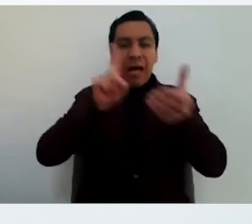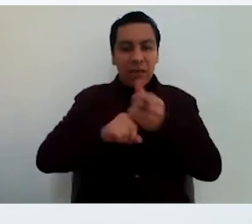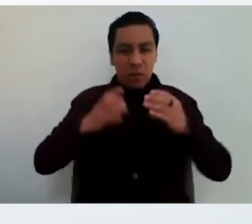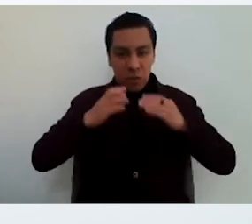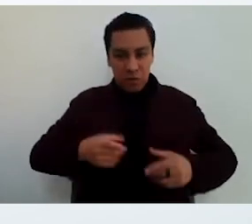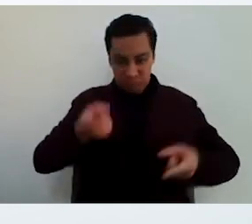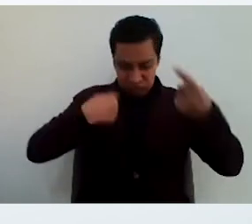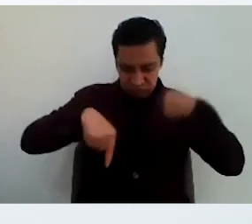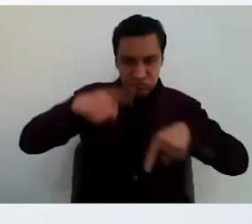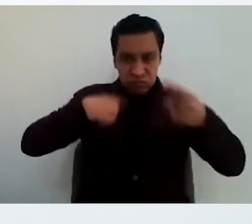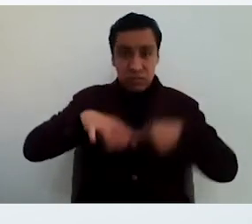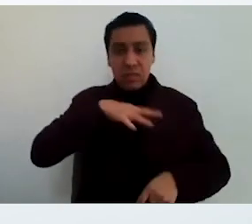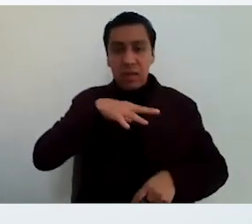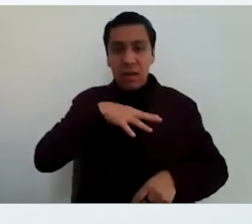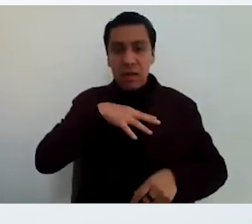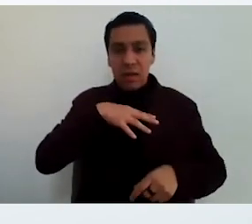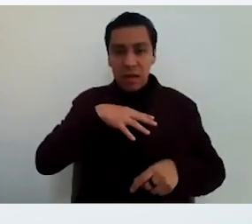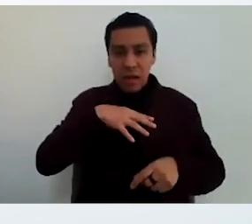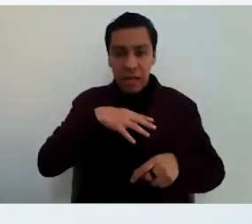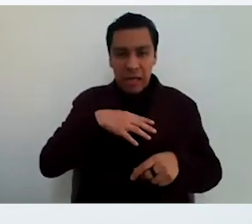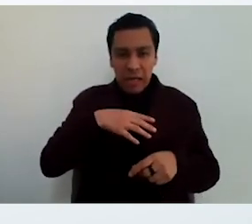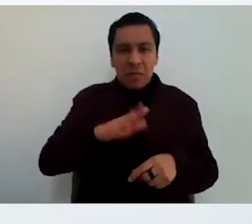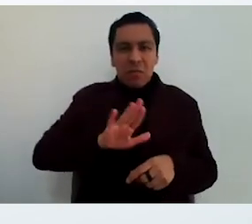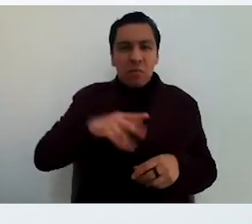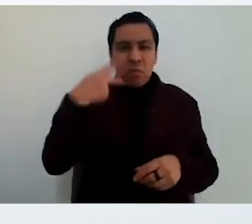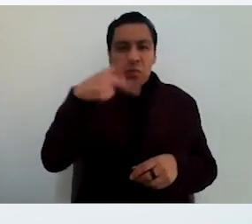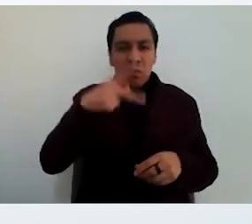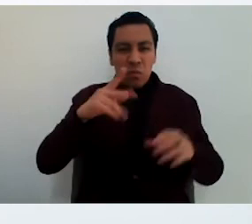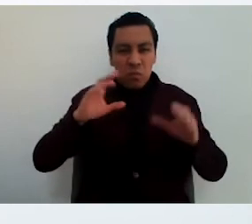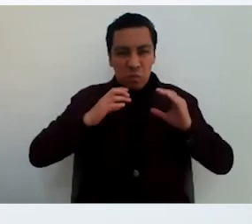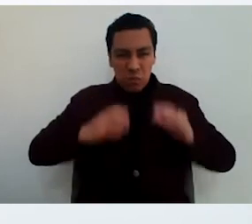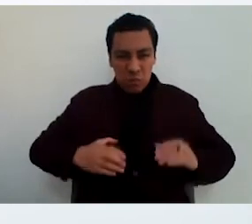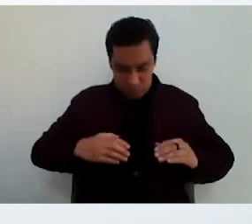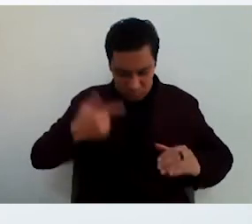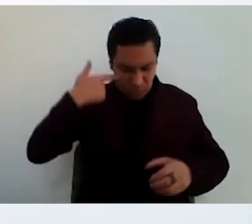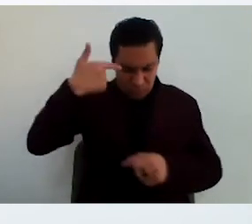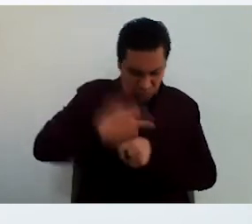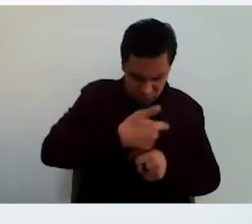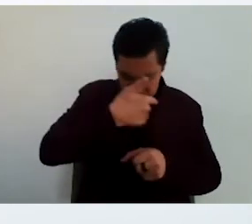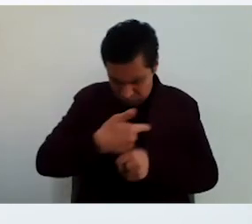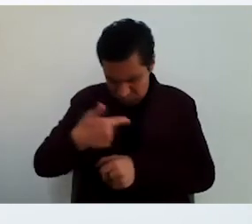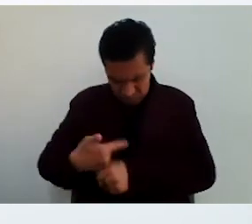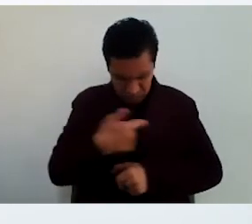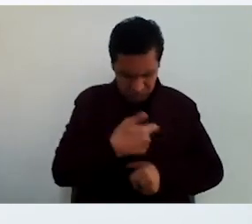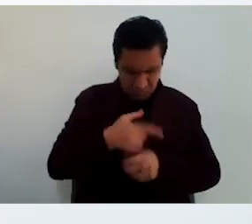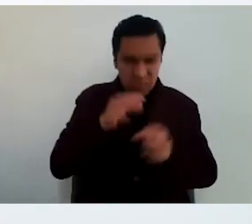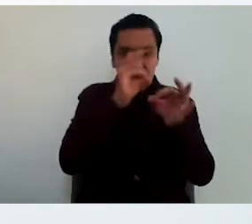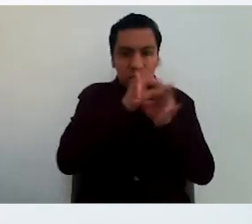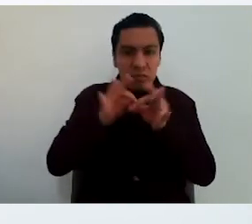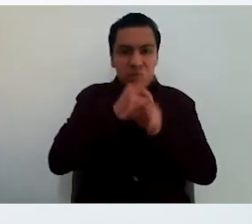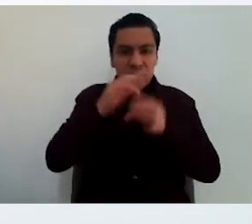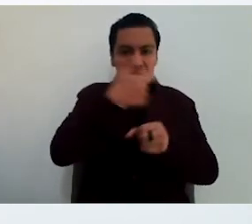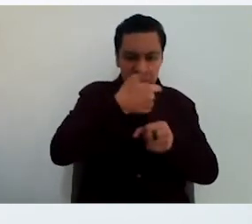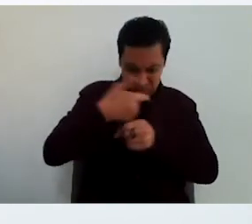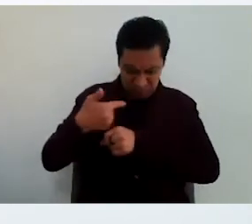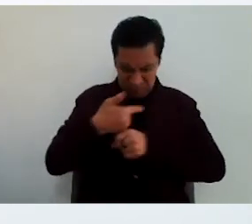eventualmente es reconocido por nuestros mecanismos de defensa, se avisa y se establece un proceso